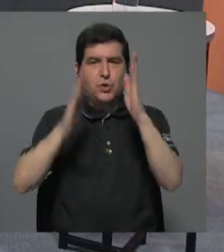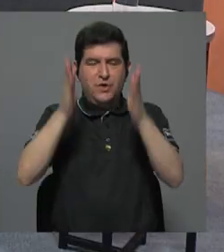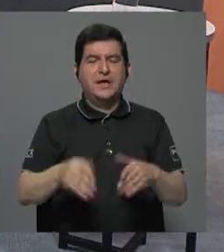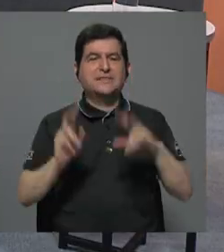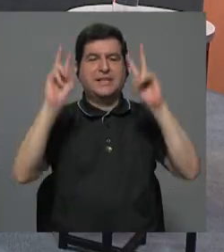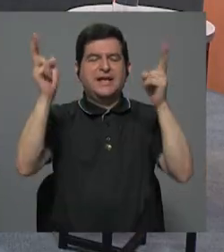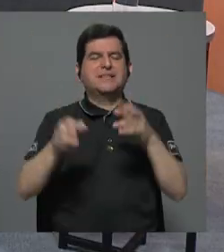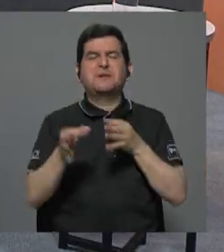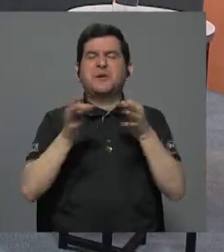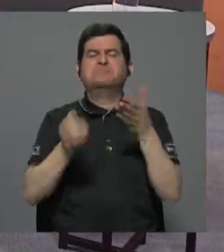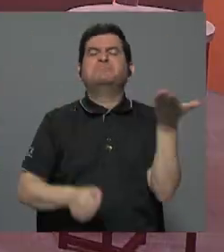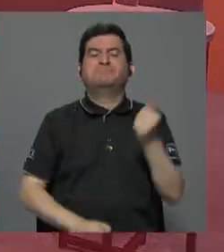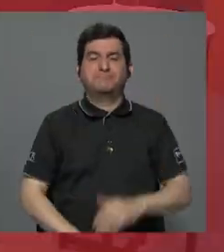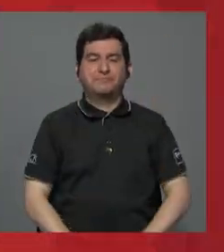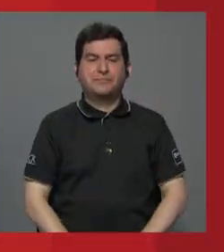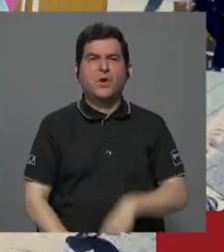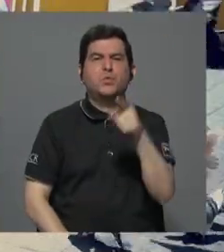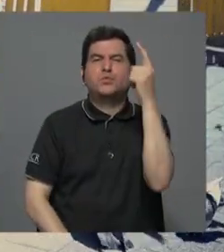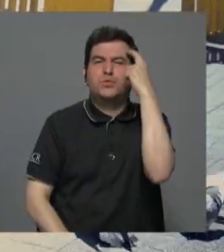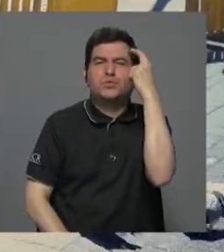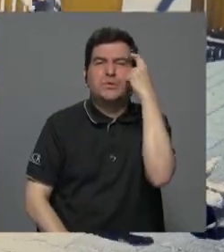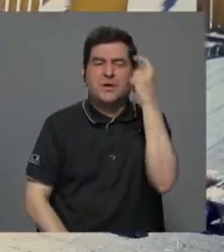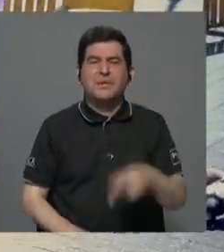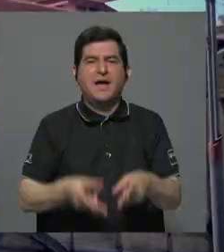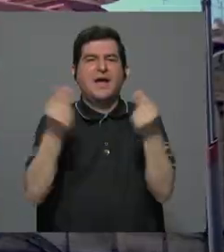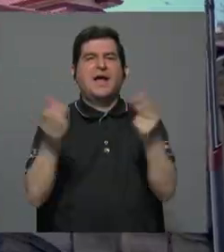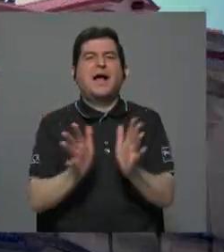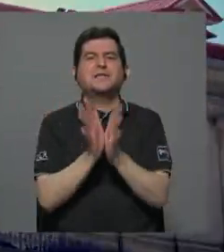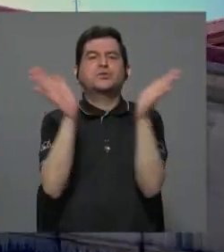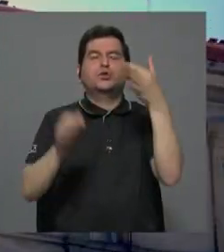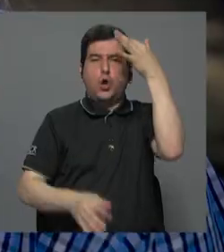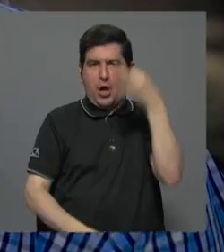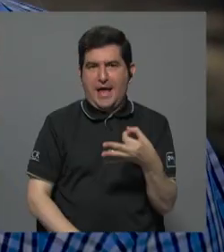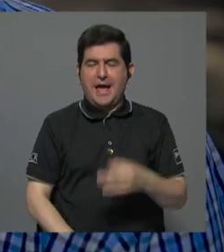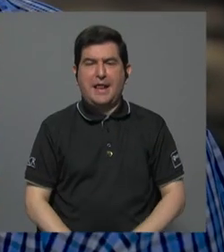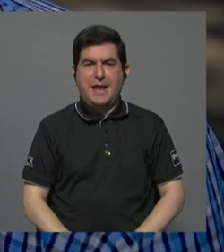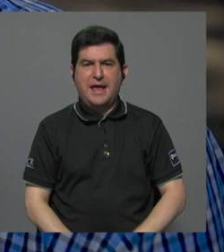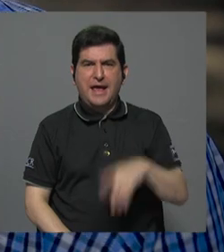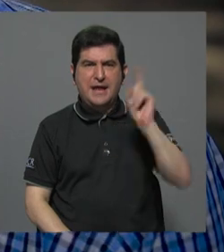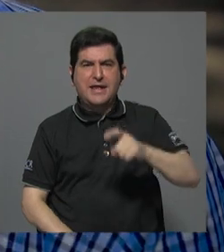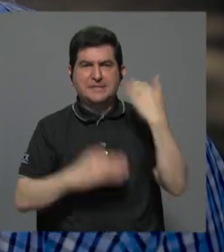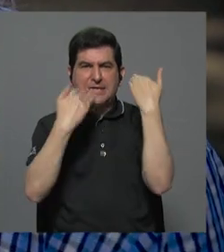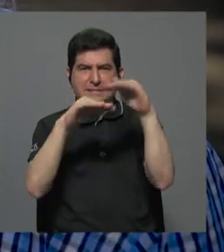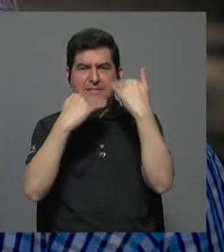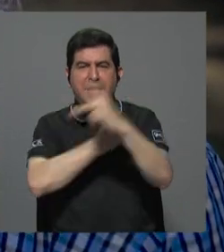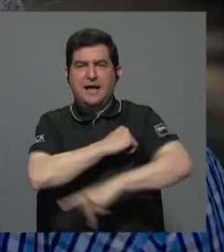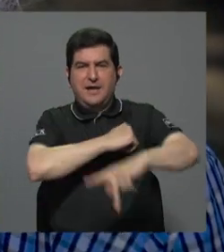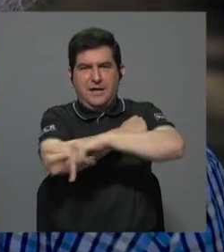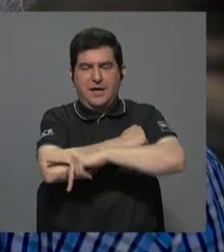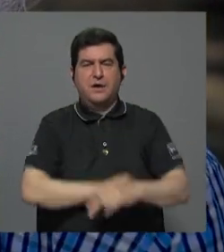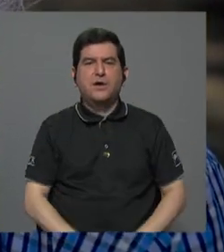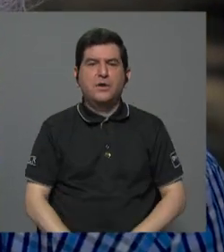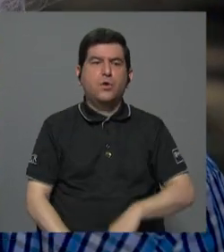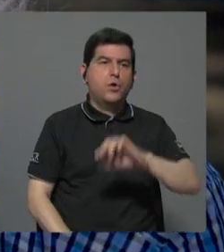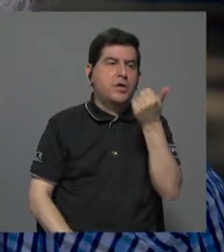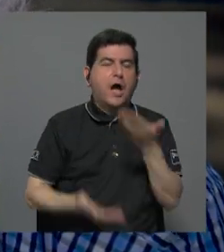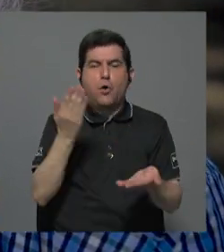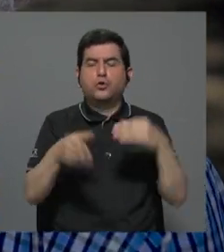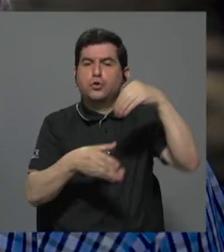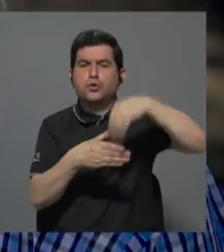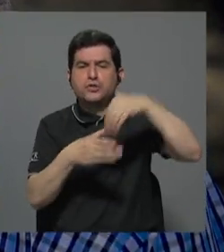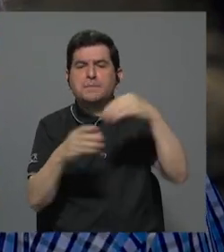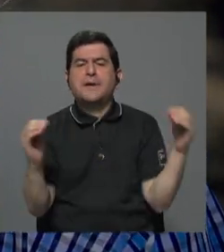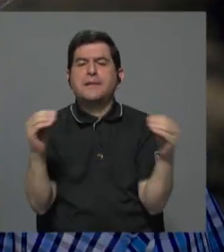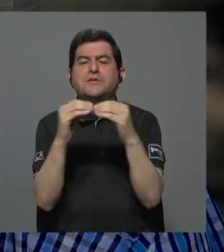tema a los gastos públicos hay que ponerles un límite en este país la cual es más bien habría que invertir